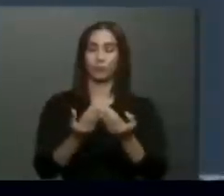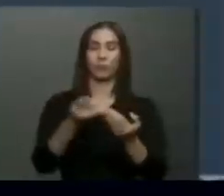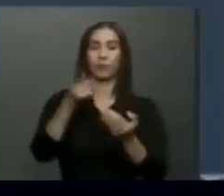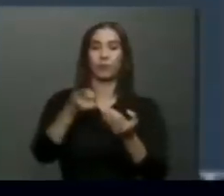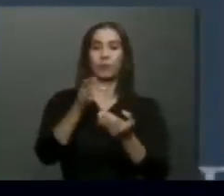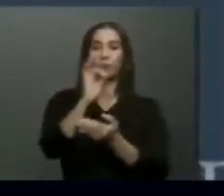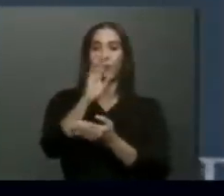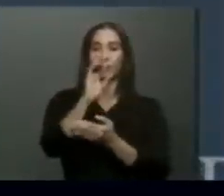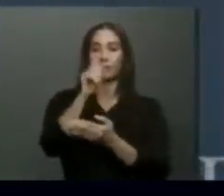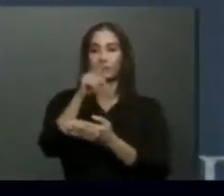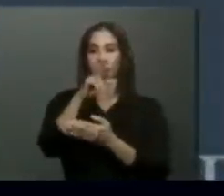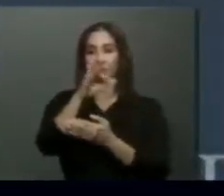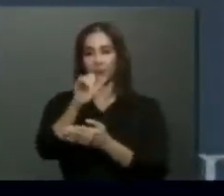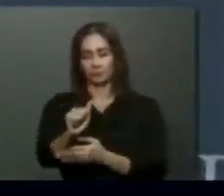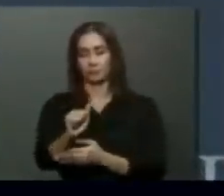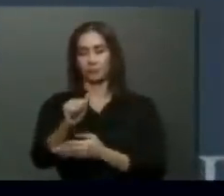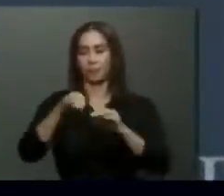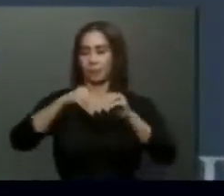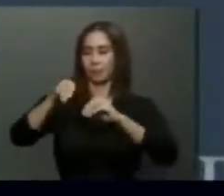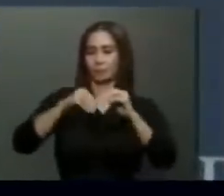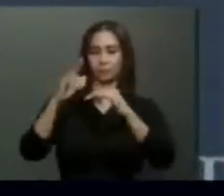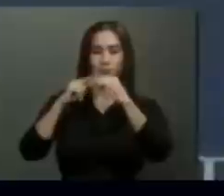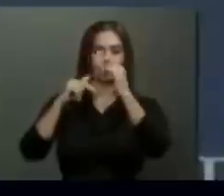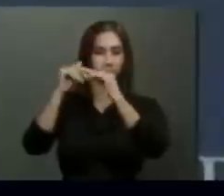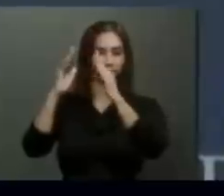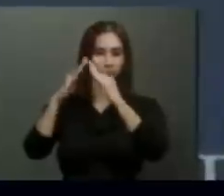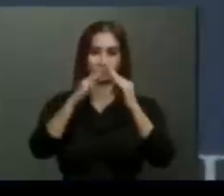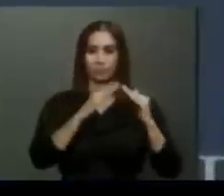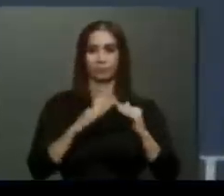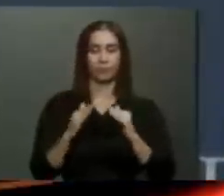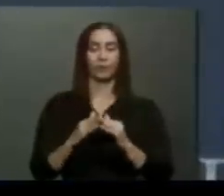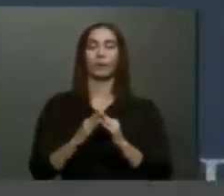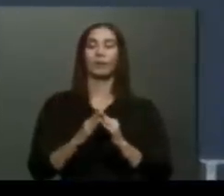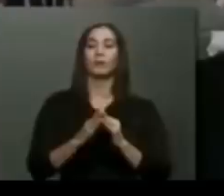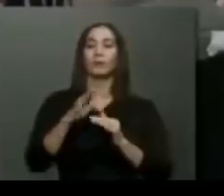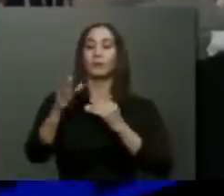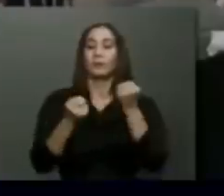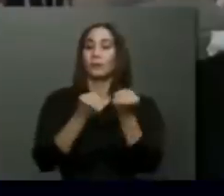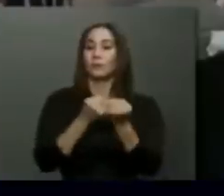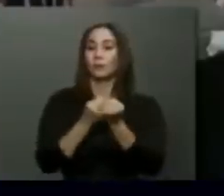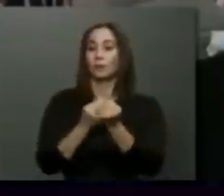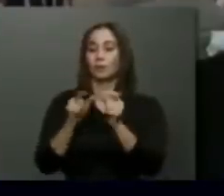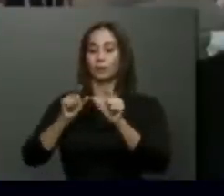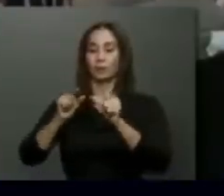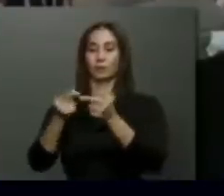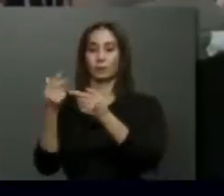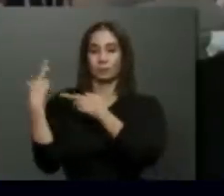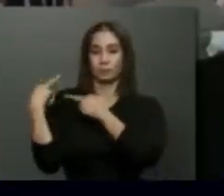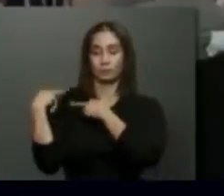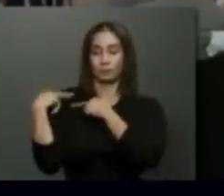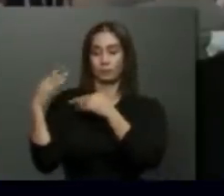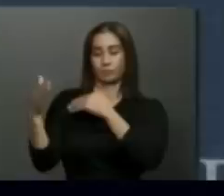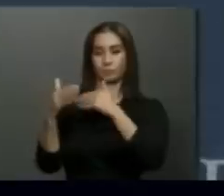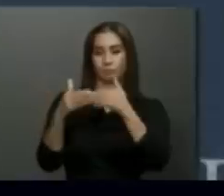las ferreterías, para la compra de materiales para arreglar las casas, con injerencia de las juntas de vecinos, alcaldías y gobernaciones de